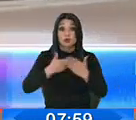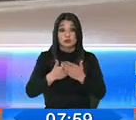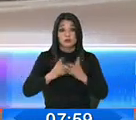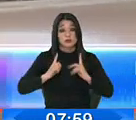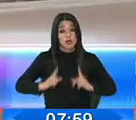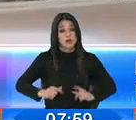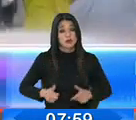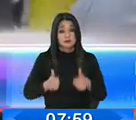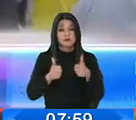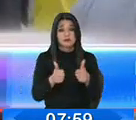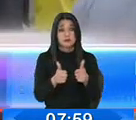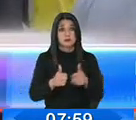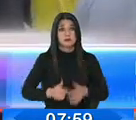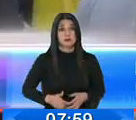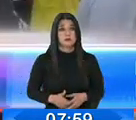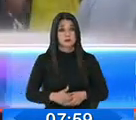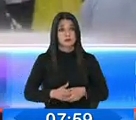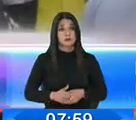encuentran estables.